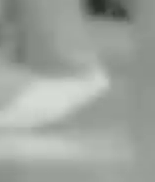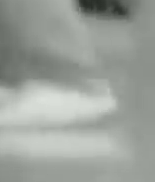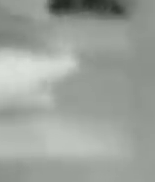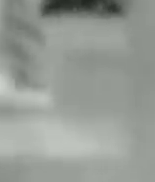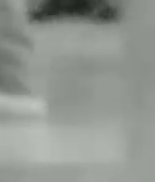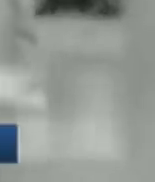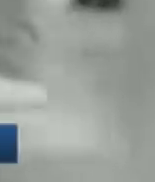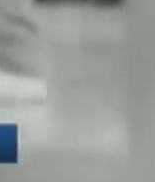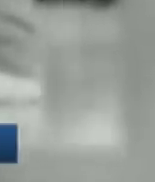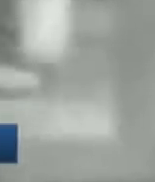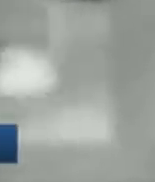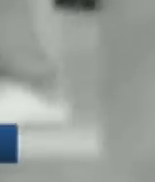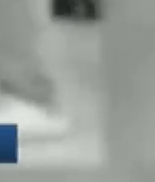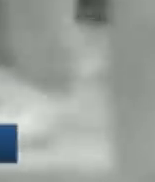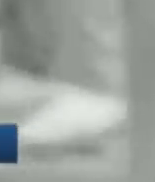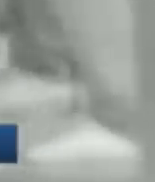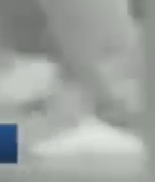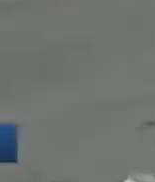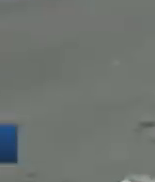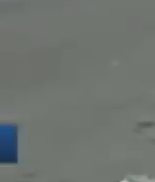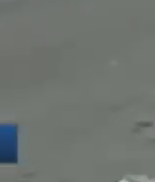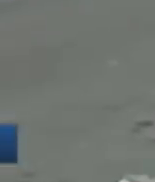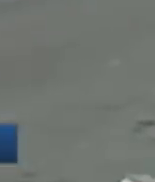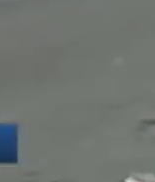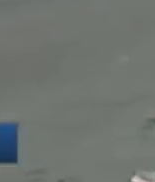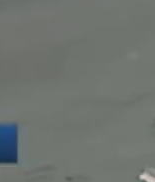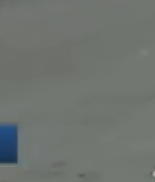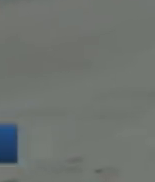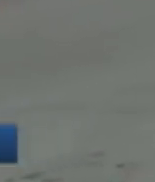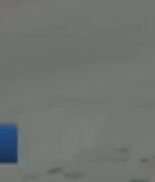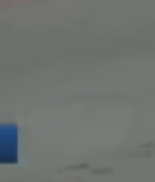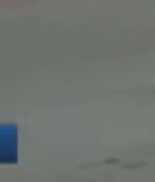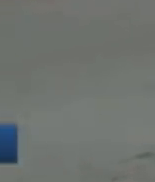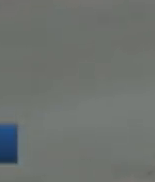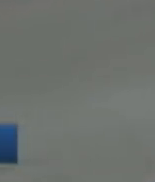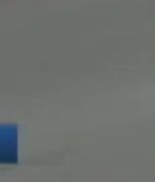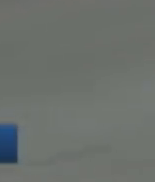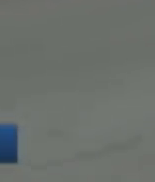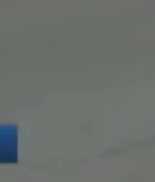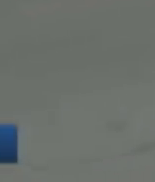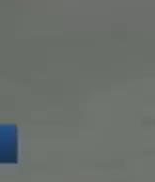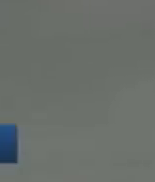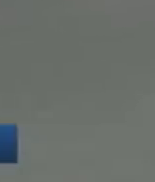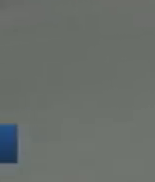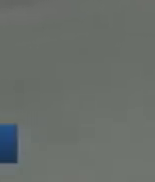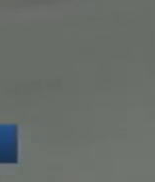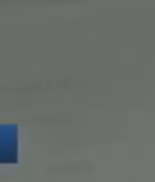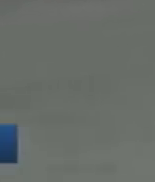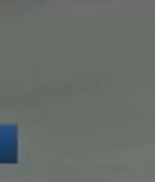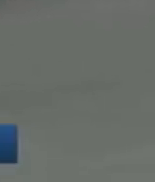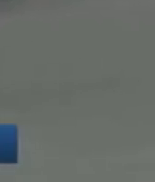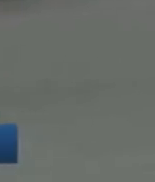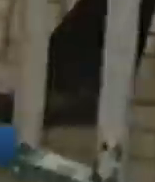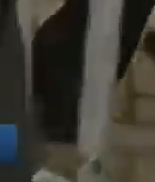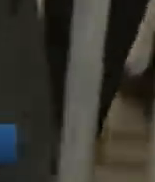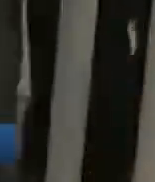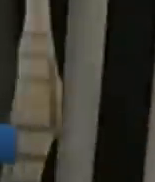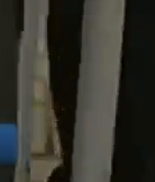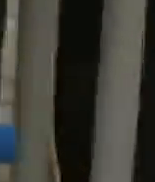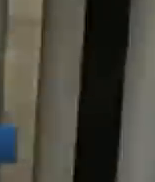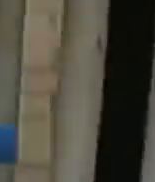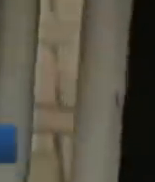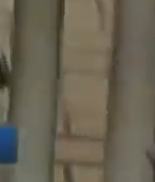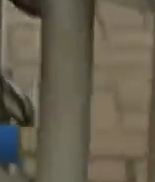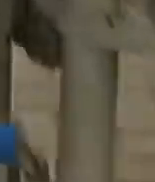Además, padre de familia denunció agresión a su hijo por otro estudiante. Esto sucedió en los exteriores de un